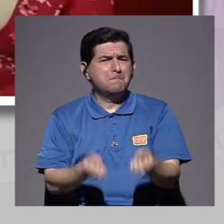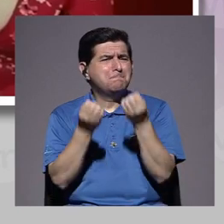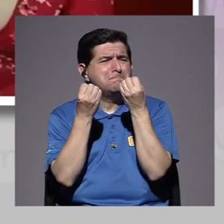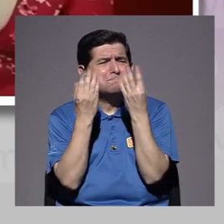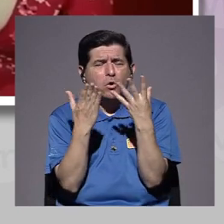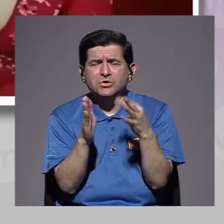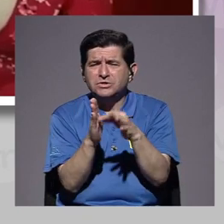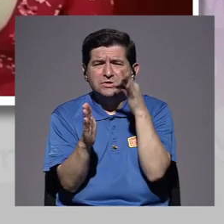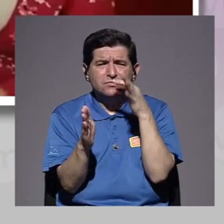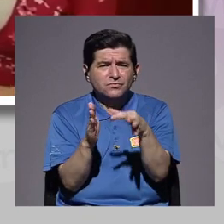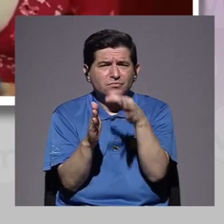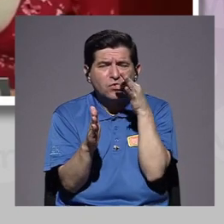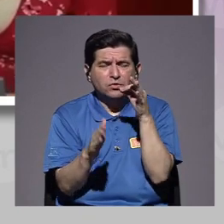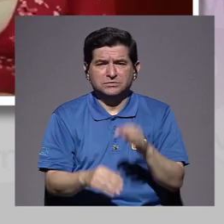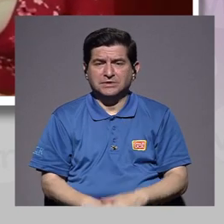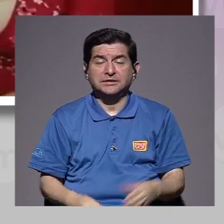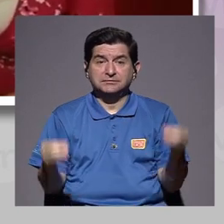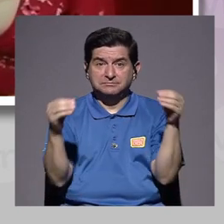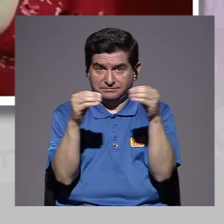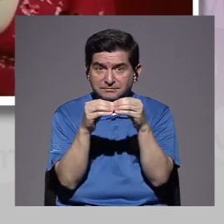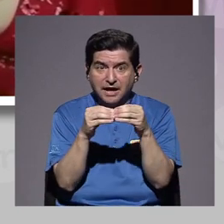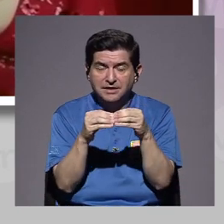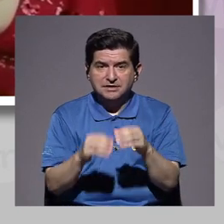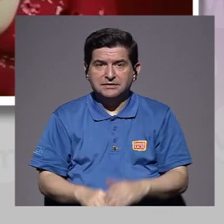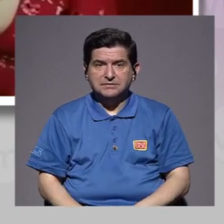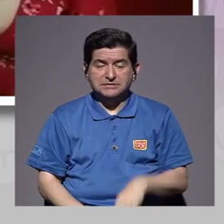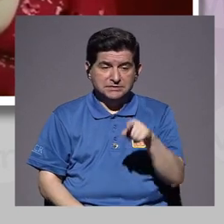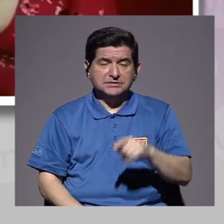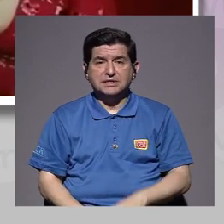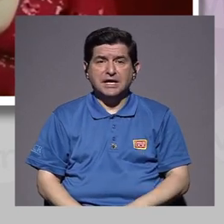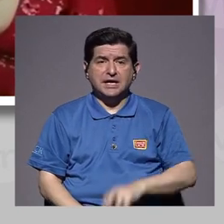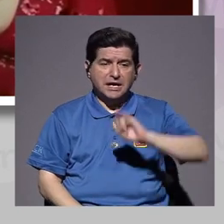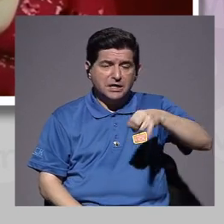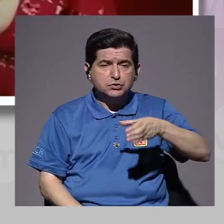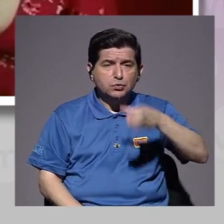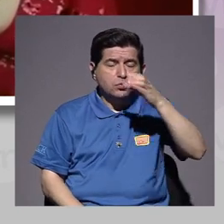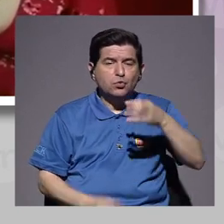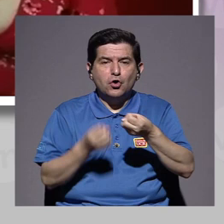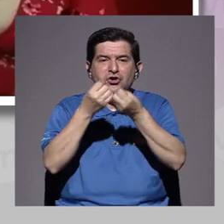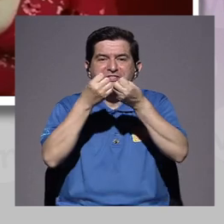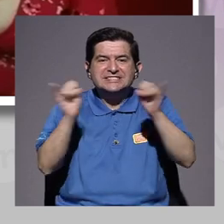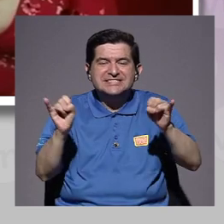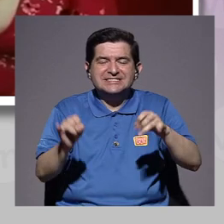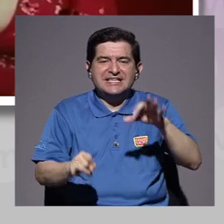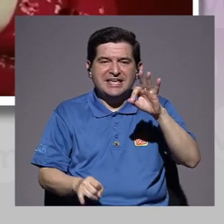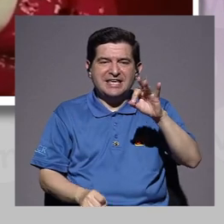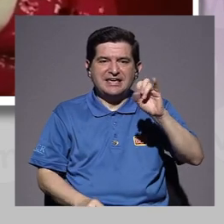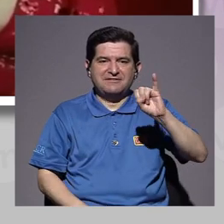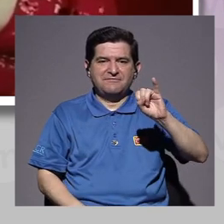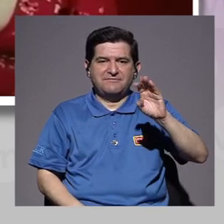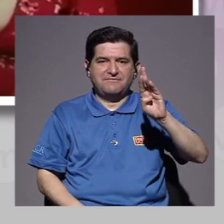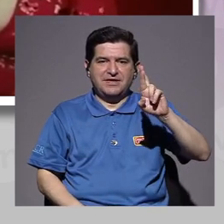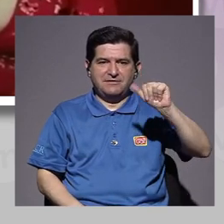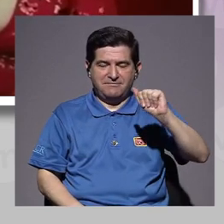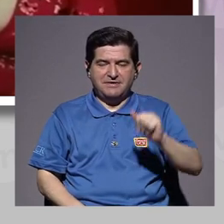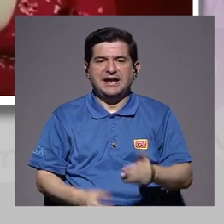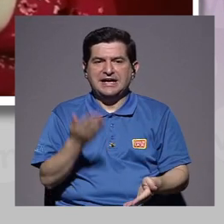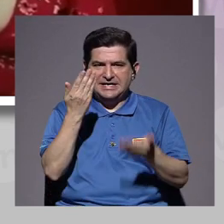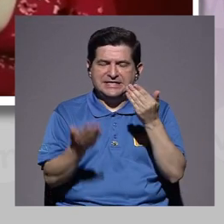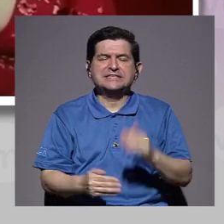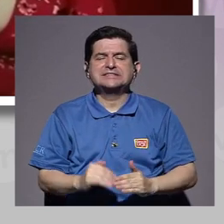consumo excesivo de frutas, y mucho más si es en jugo, si no tiene la fibra, pues sí podría tener un